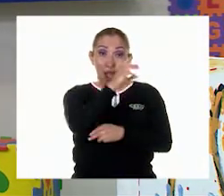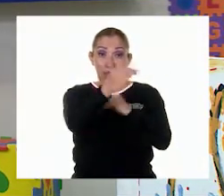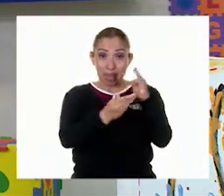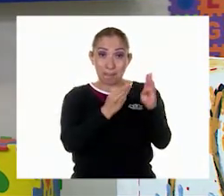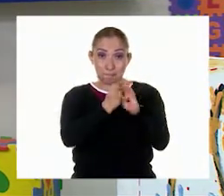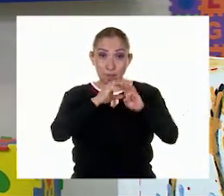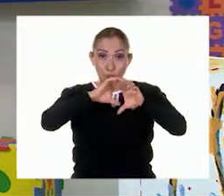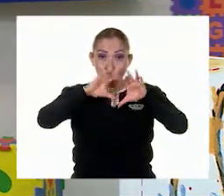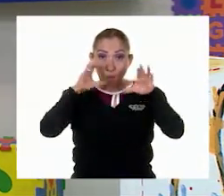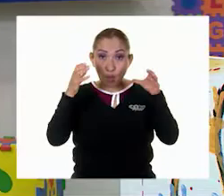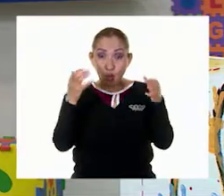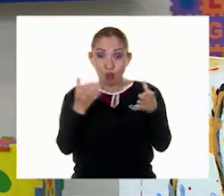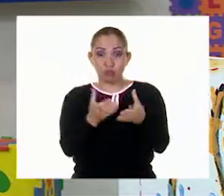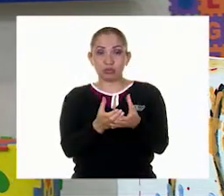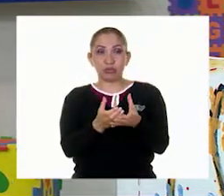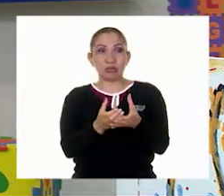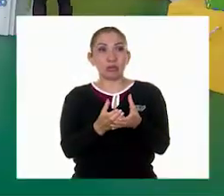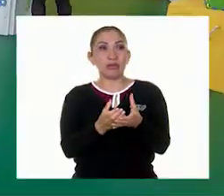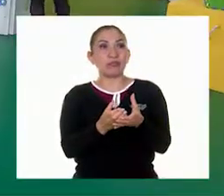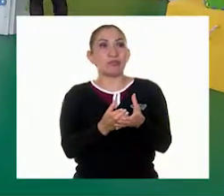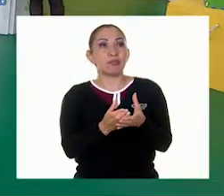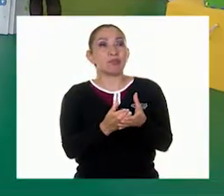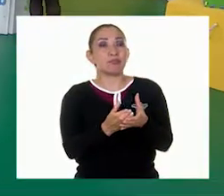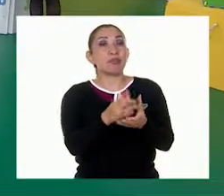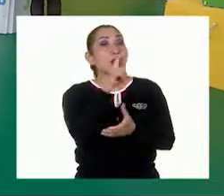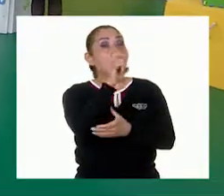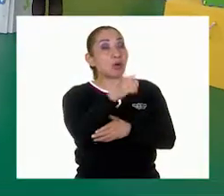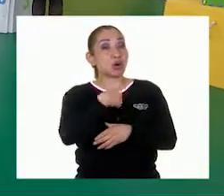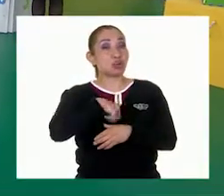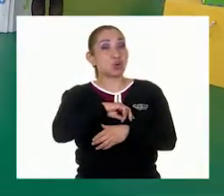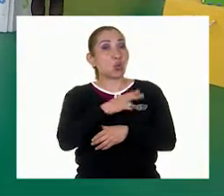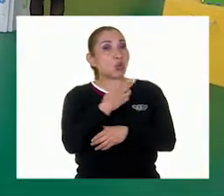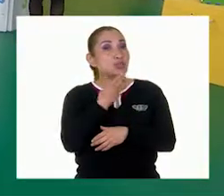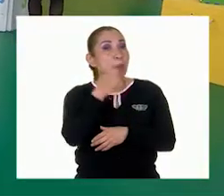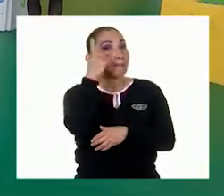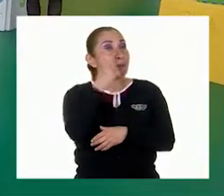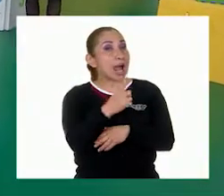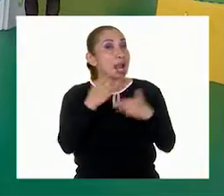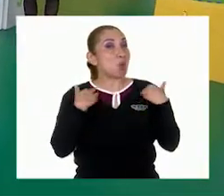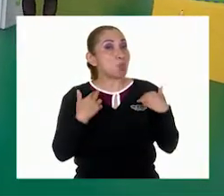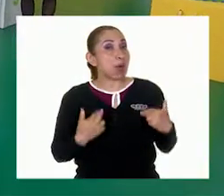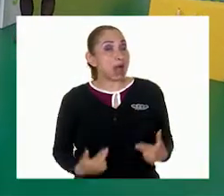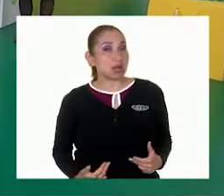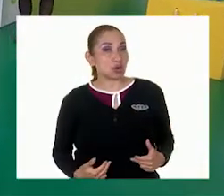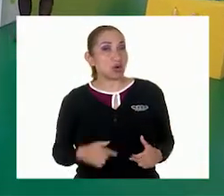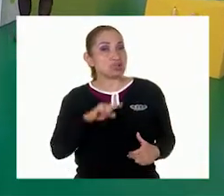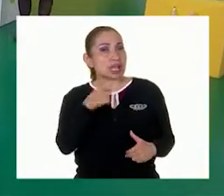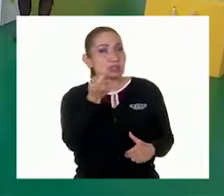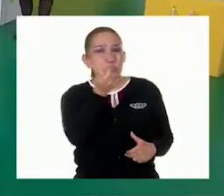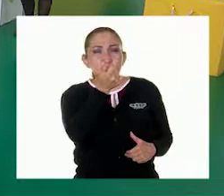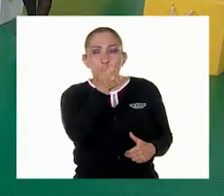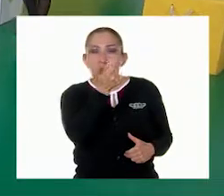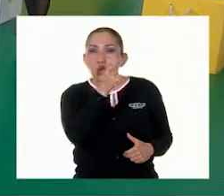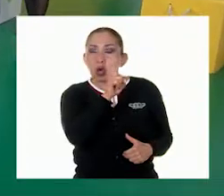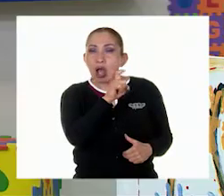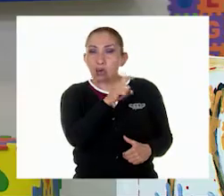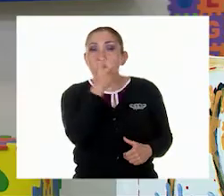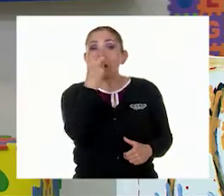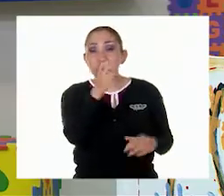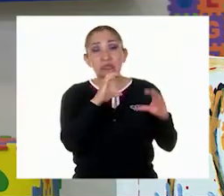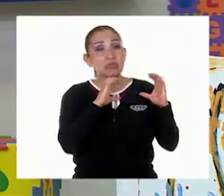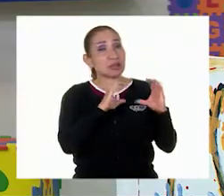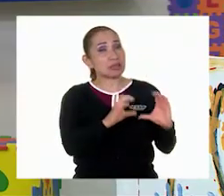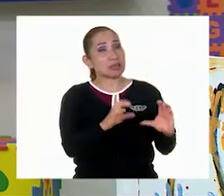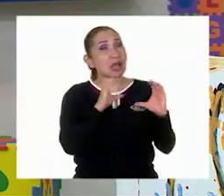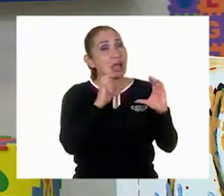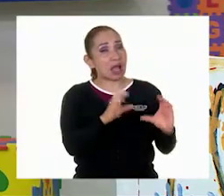el mundo, bueno, esto quiere decir que el agua que utilizamos para uso humano es ya muy poca. Por eso debemos